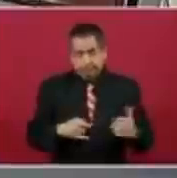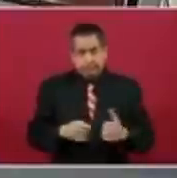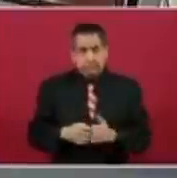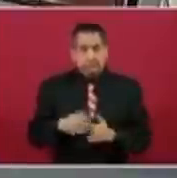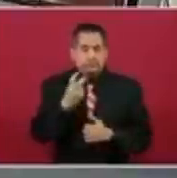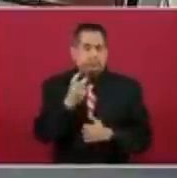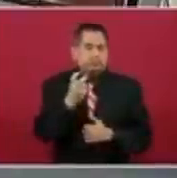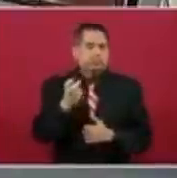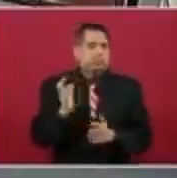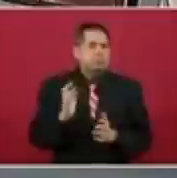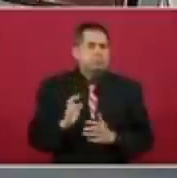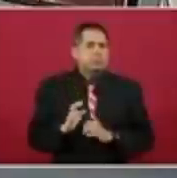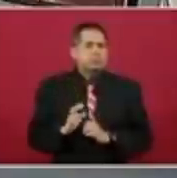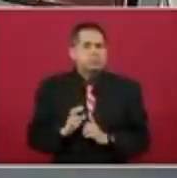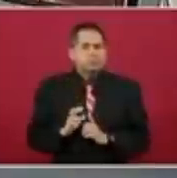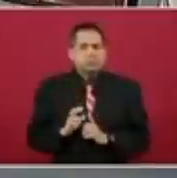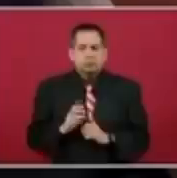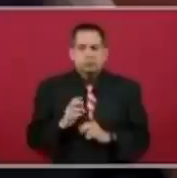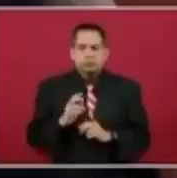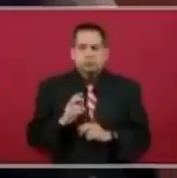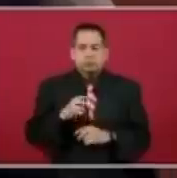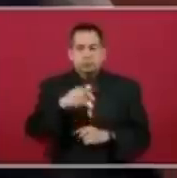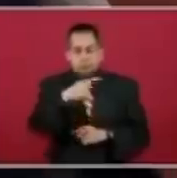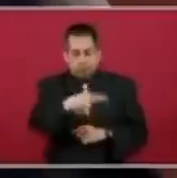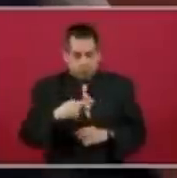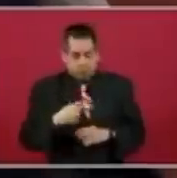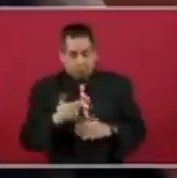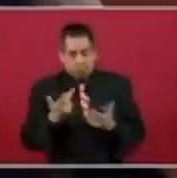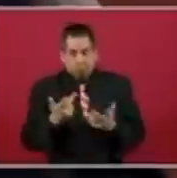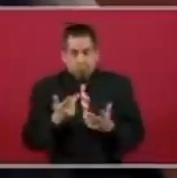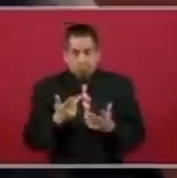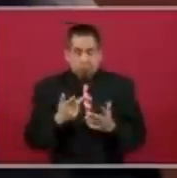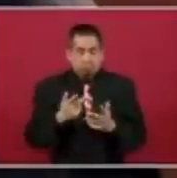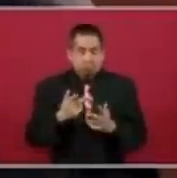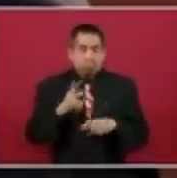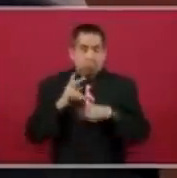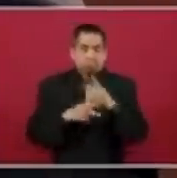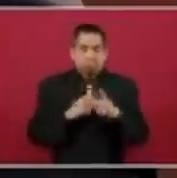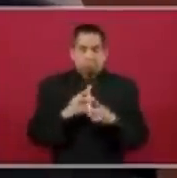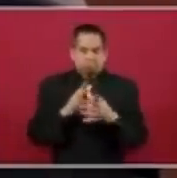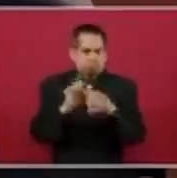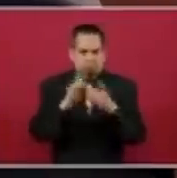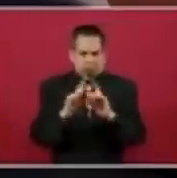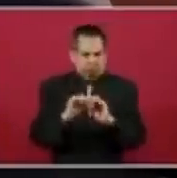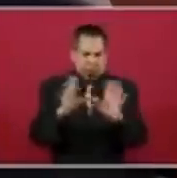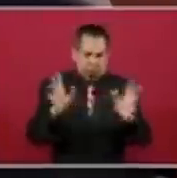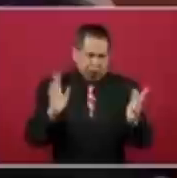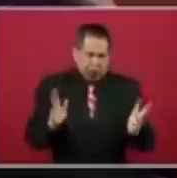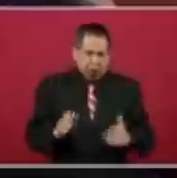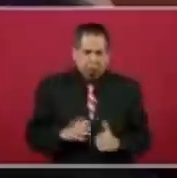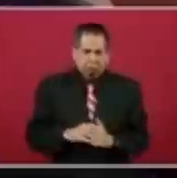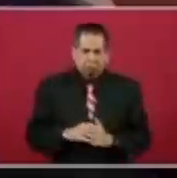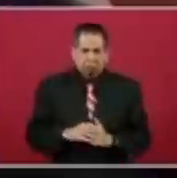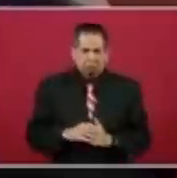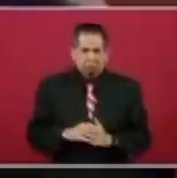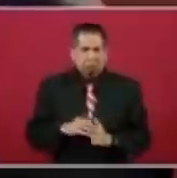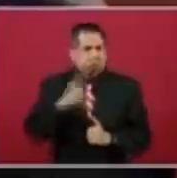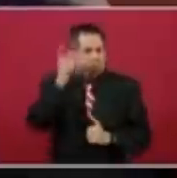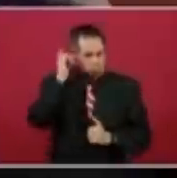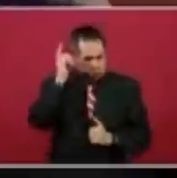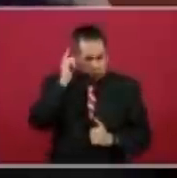Y por eso, pues, como me lo preguntan, lo explico.